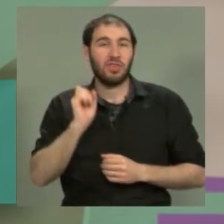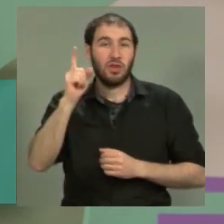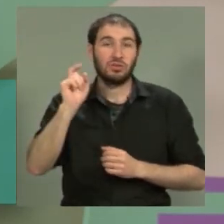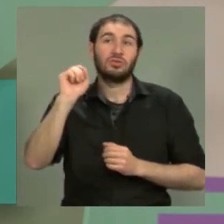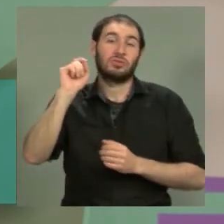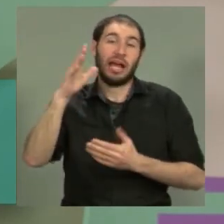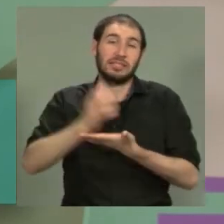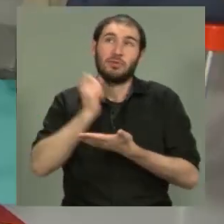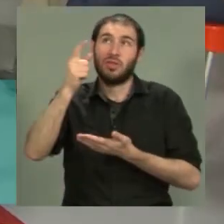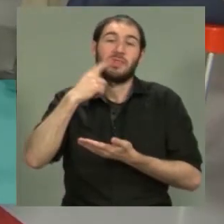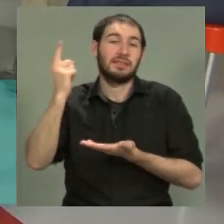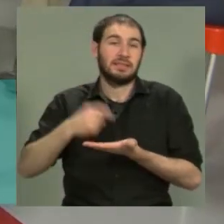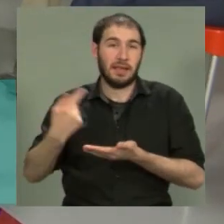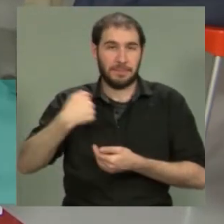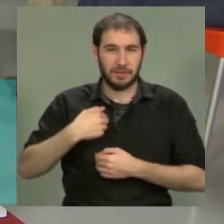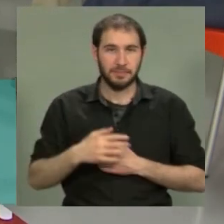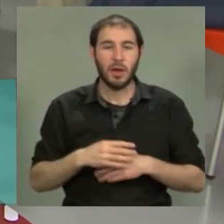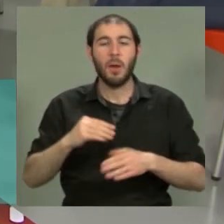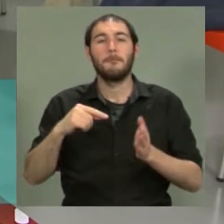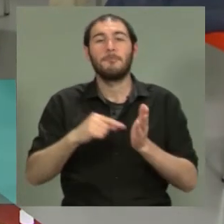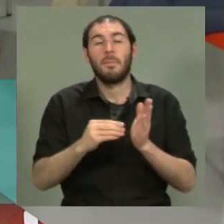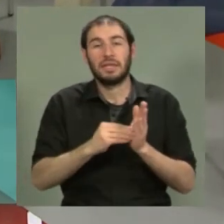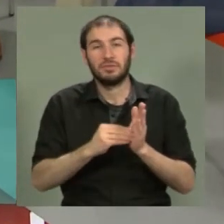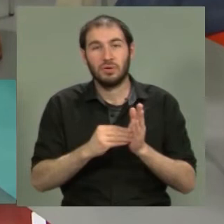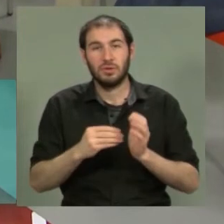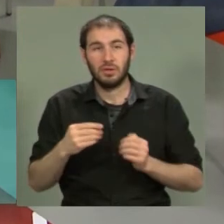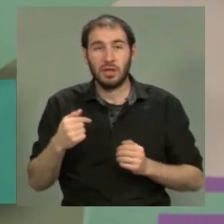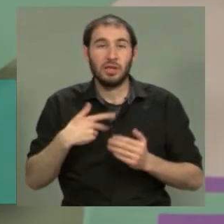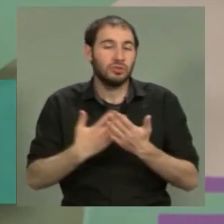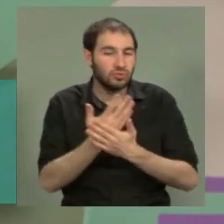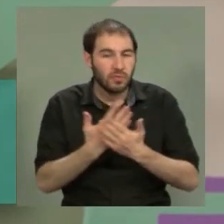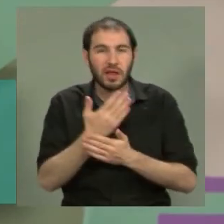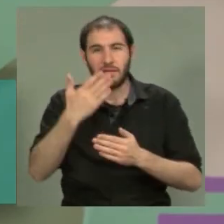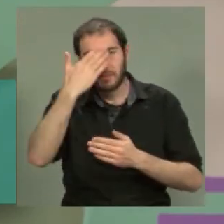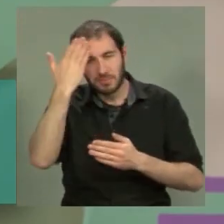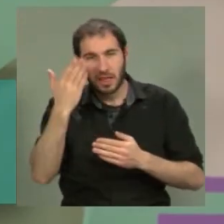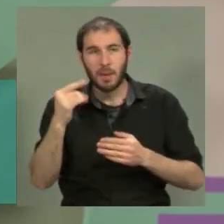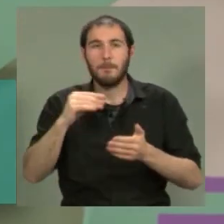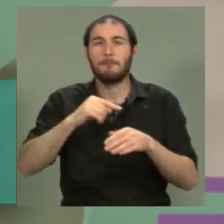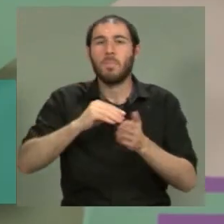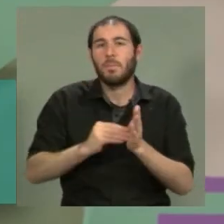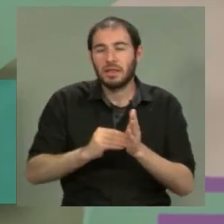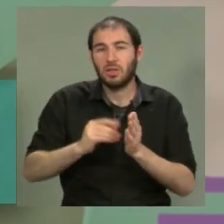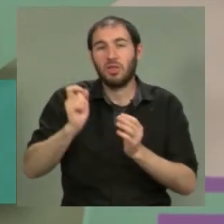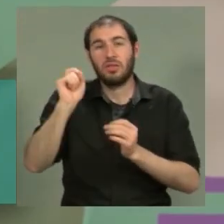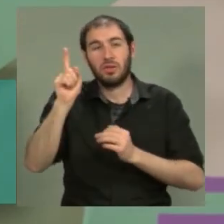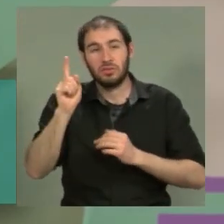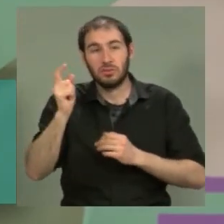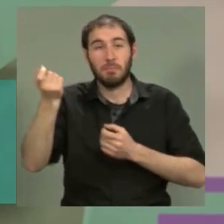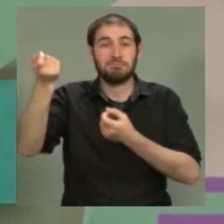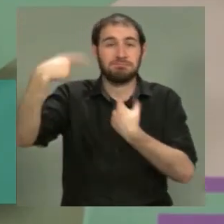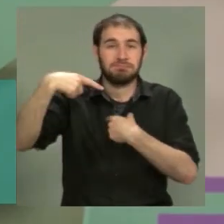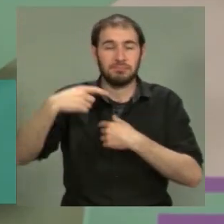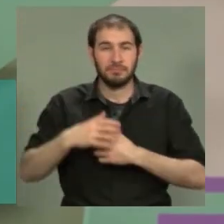Dios ha decidido para mí. El momento en el cual tenga que sufrir una enfermedad, en el momento en el que Dios me